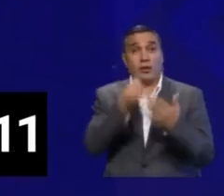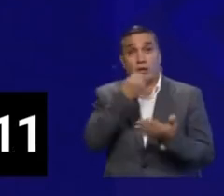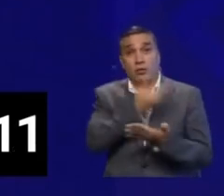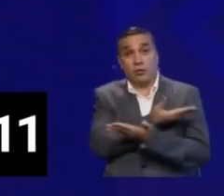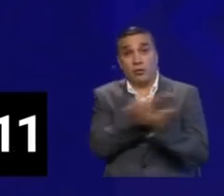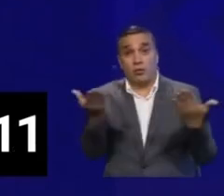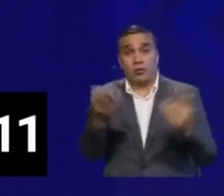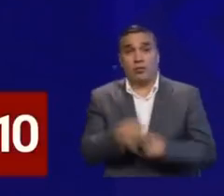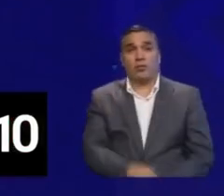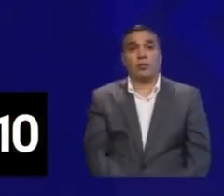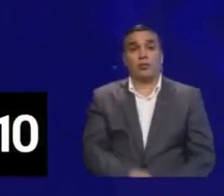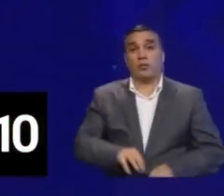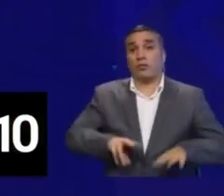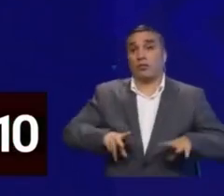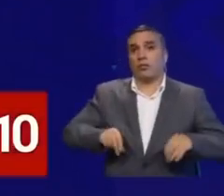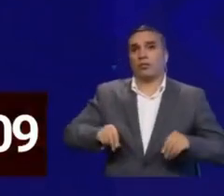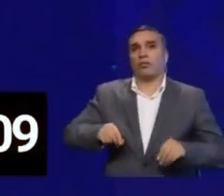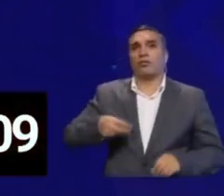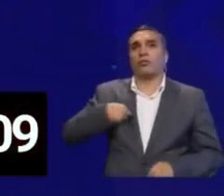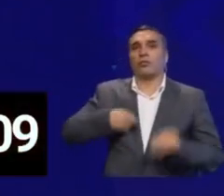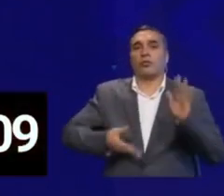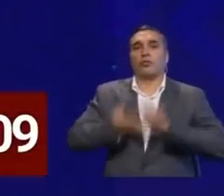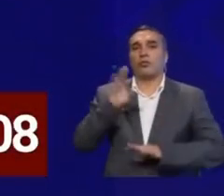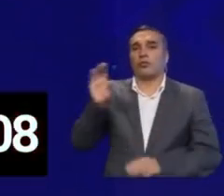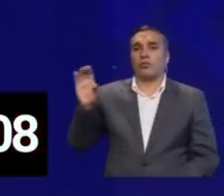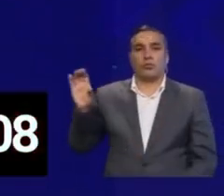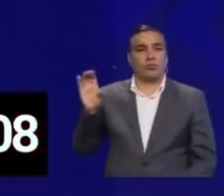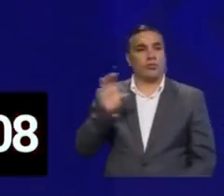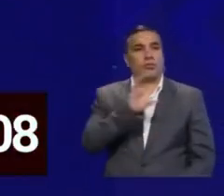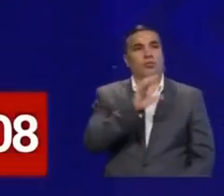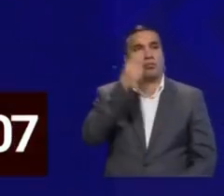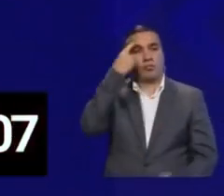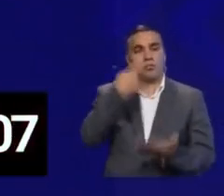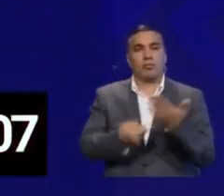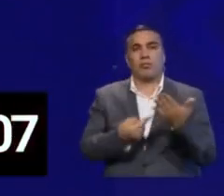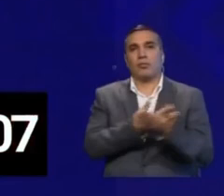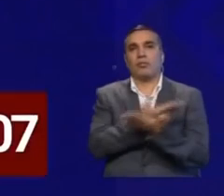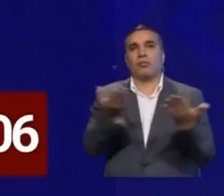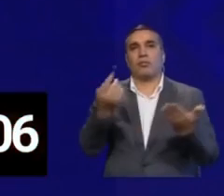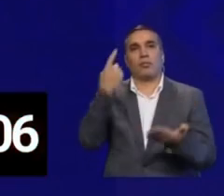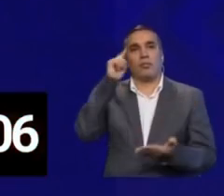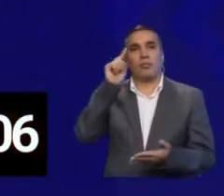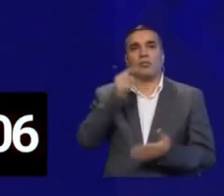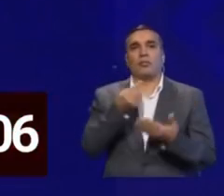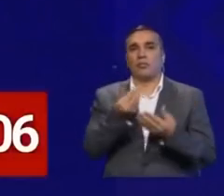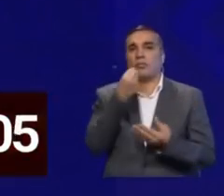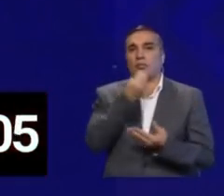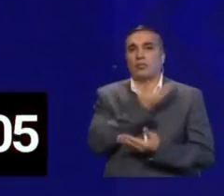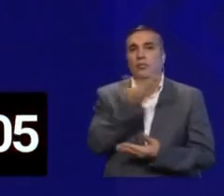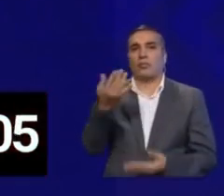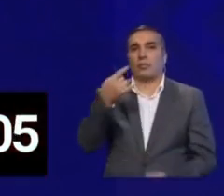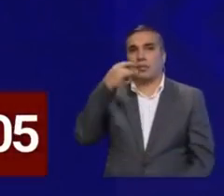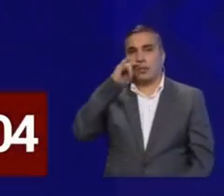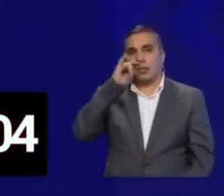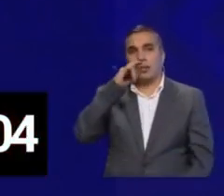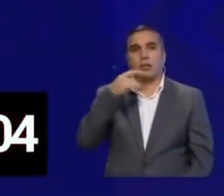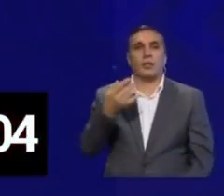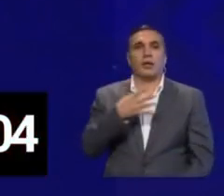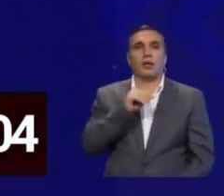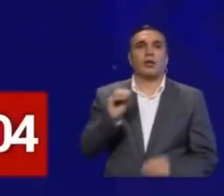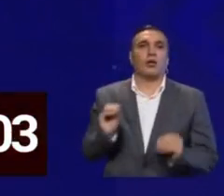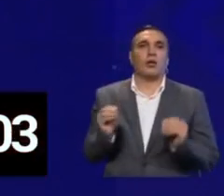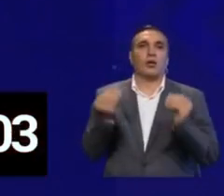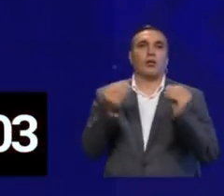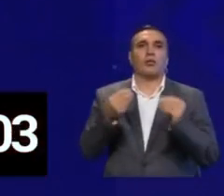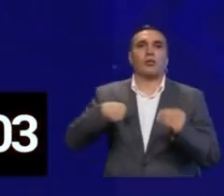alimentación de los delincuentes, lo voy a pasar para que sea destinado para la alimentación de los niños y de los